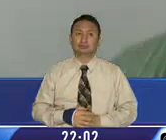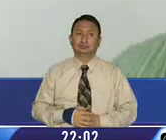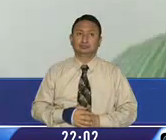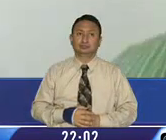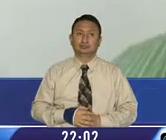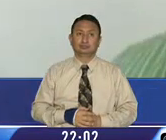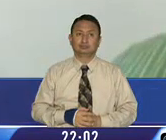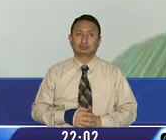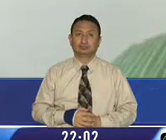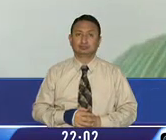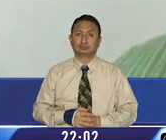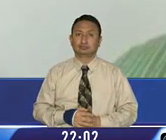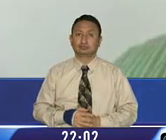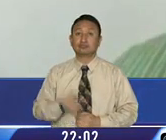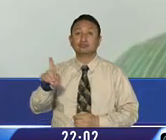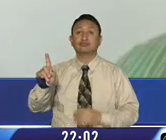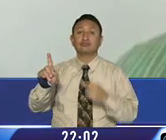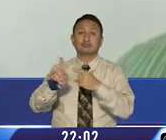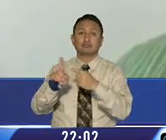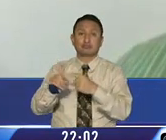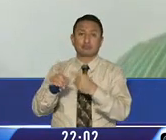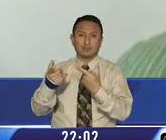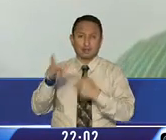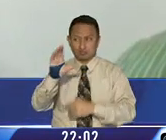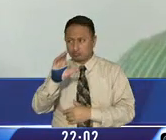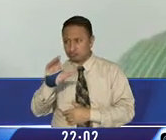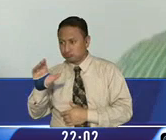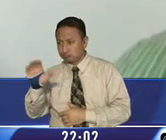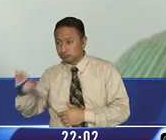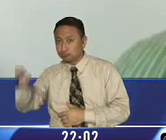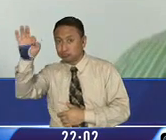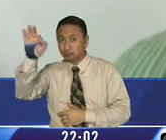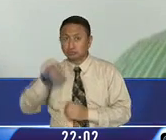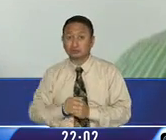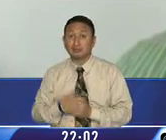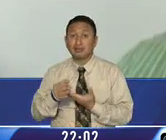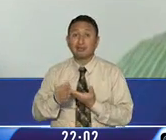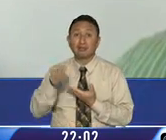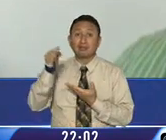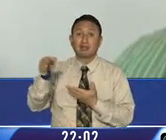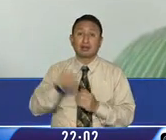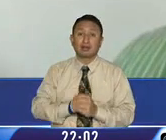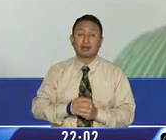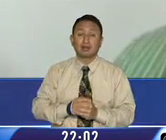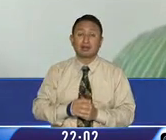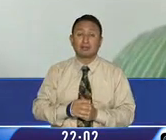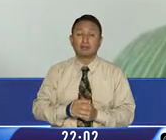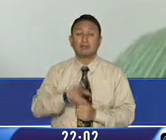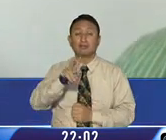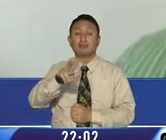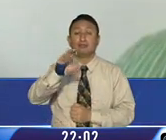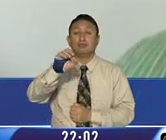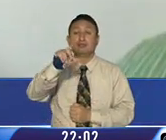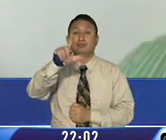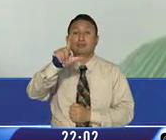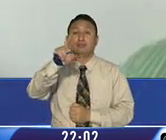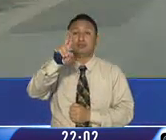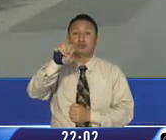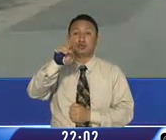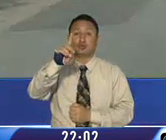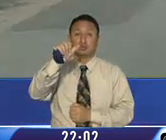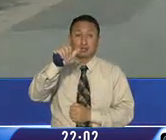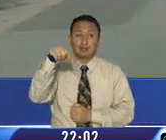esta persona en el sector de Voluntad de Dios 1. En el interior de un domicilio. Realizaron